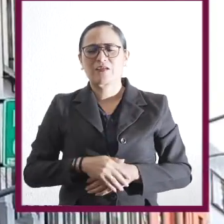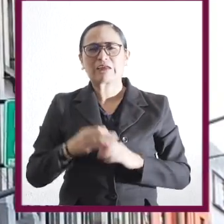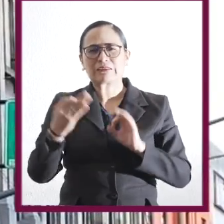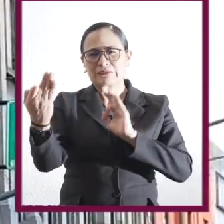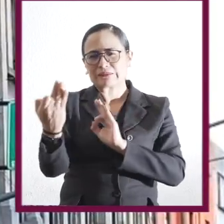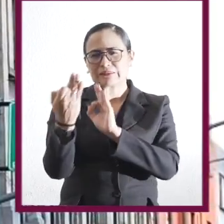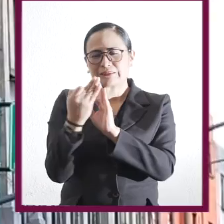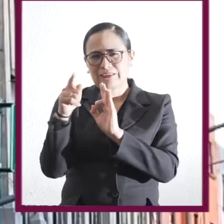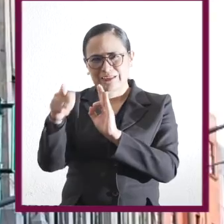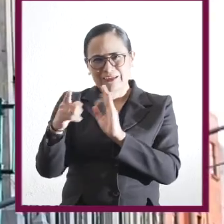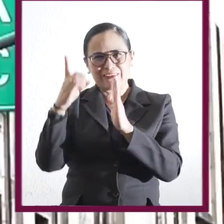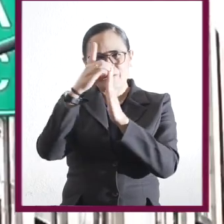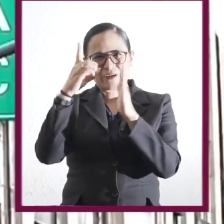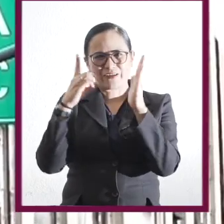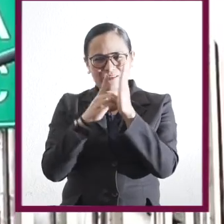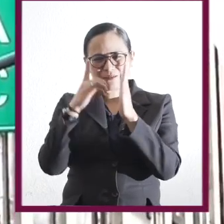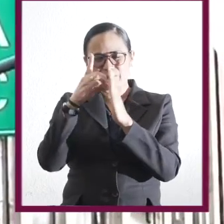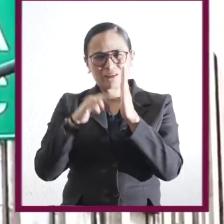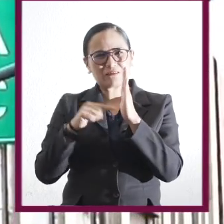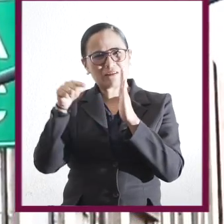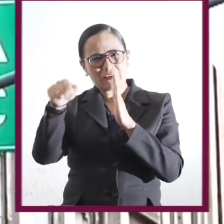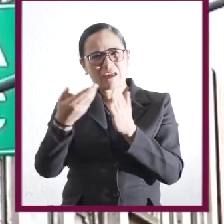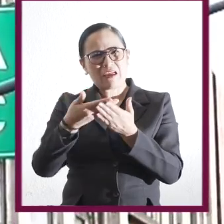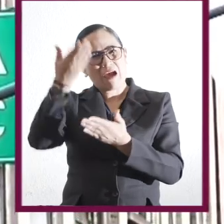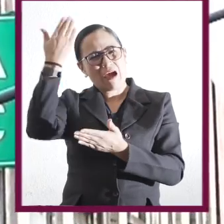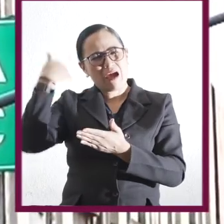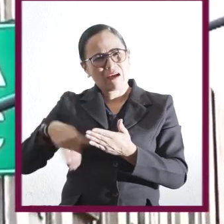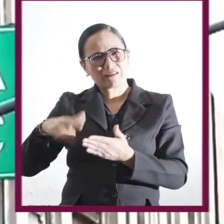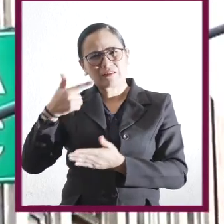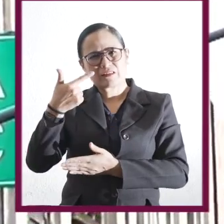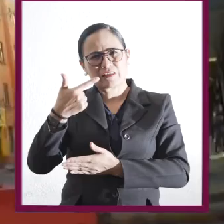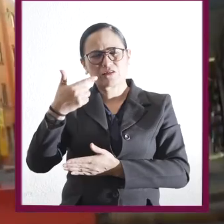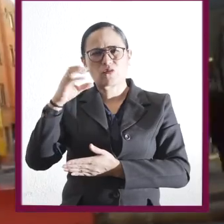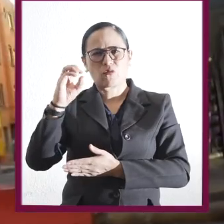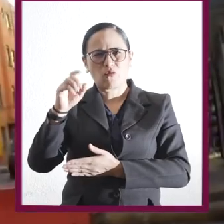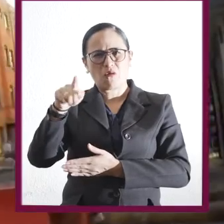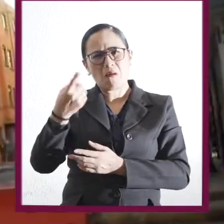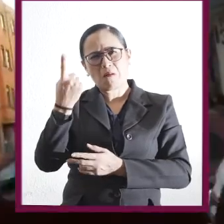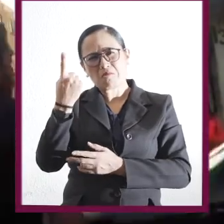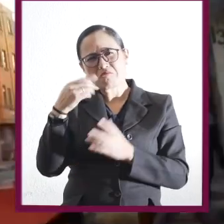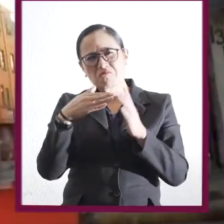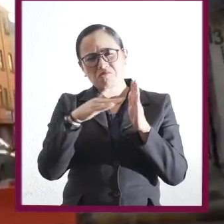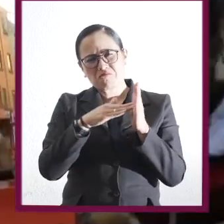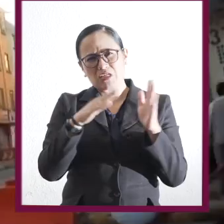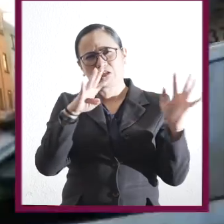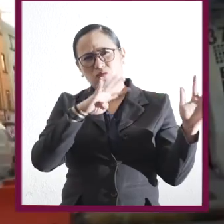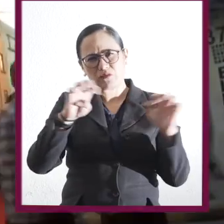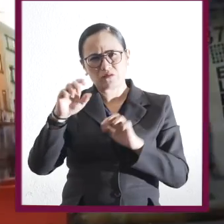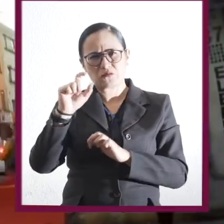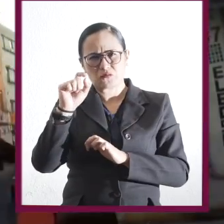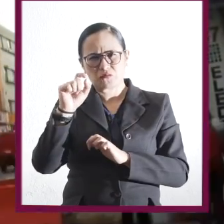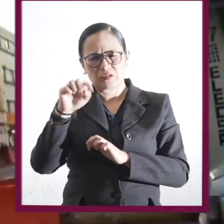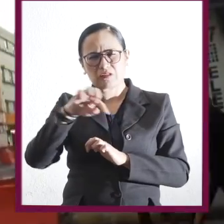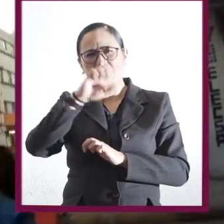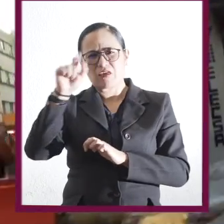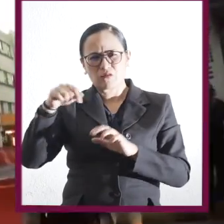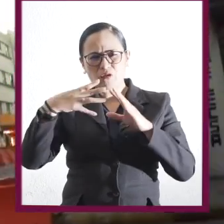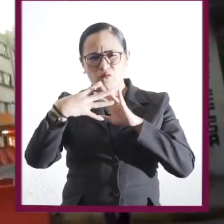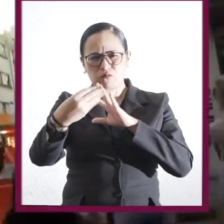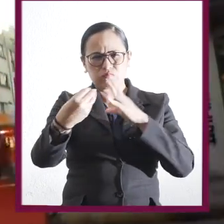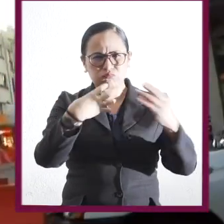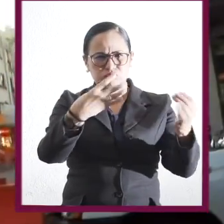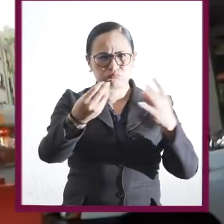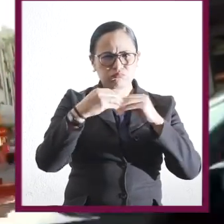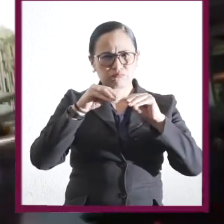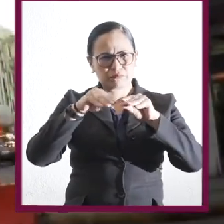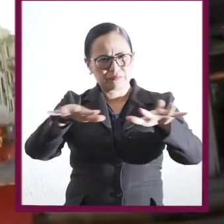acera de enfrente, este conjunto de departamentos es un ejemplo del Art Déco que nació en la década de los 20 y muy pronto se extendió